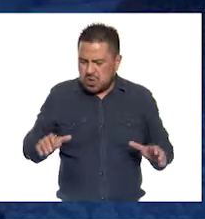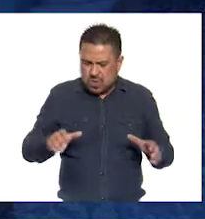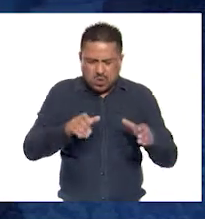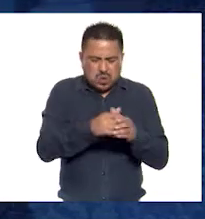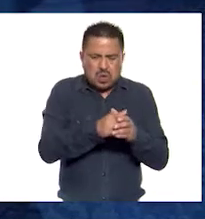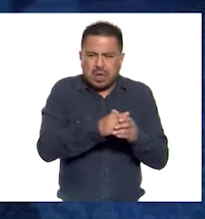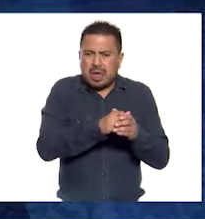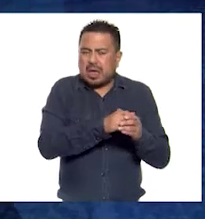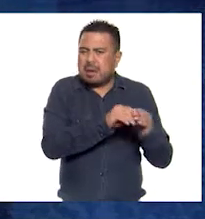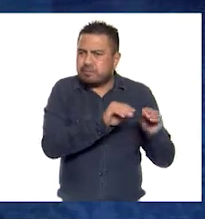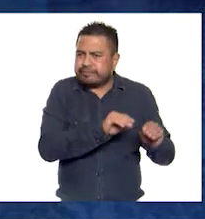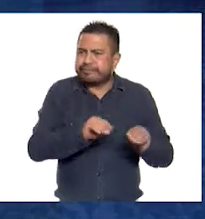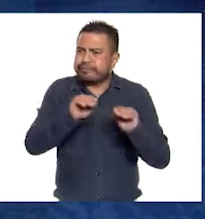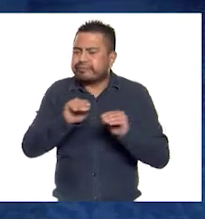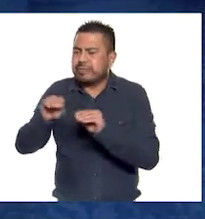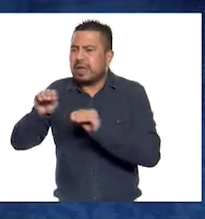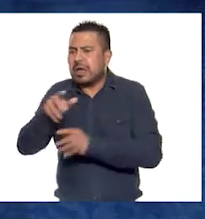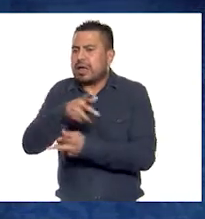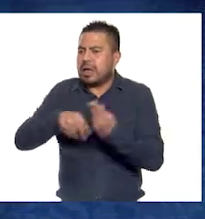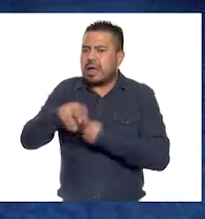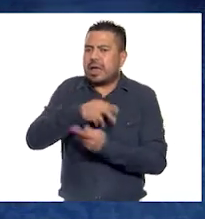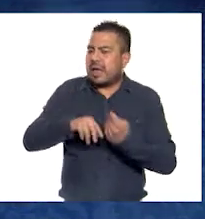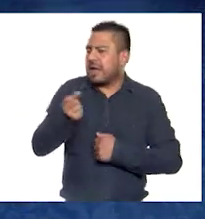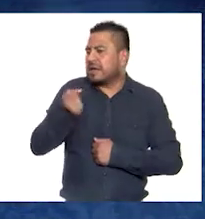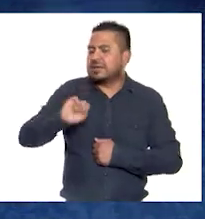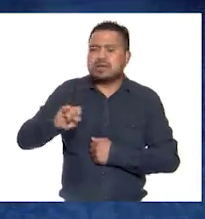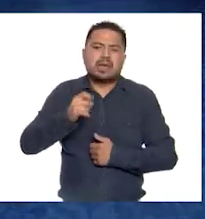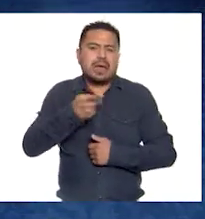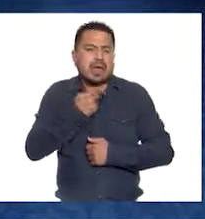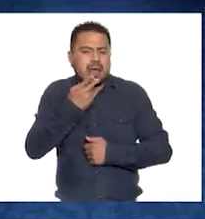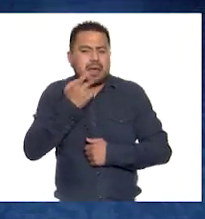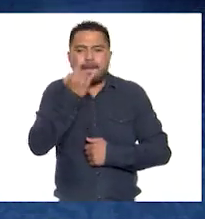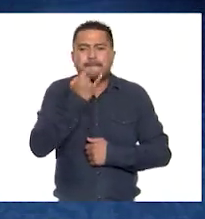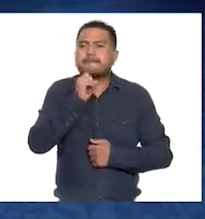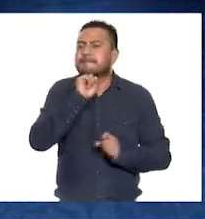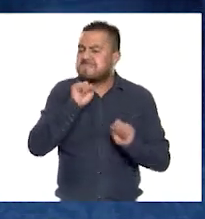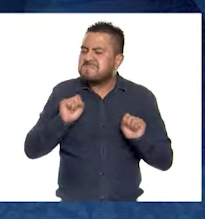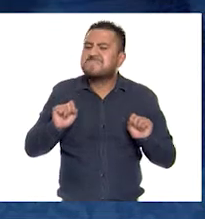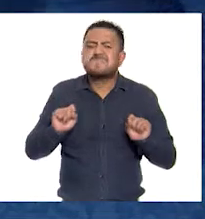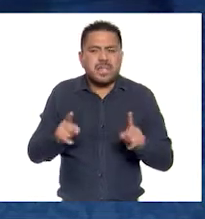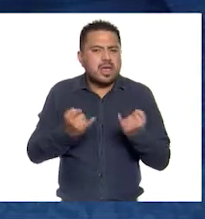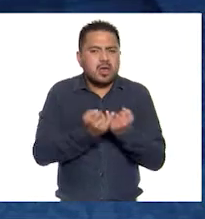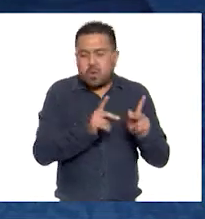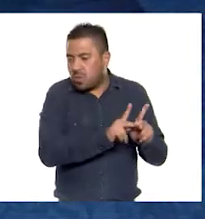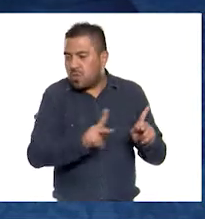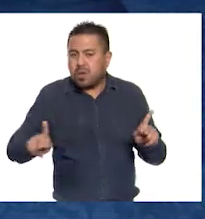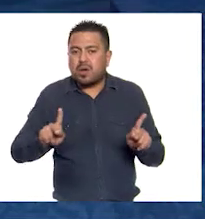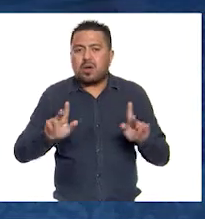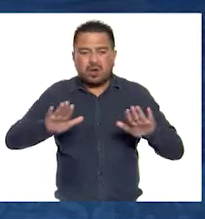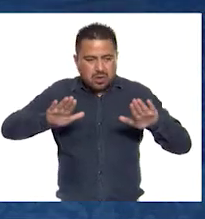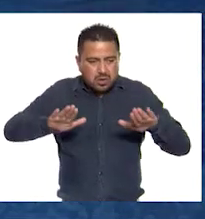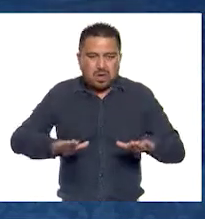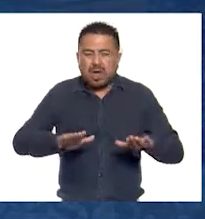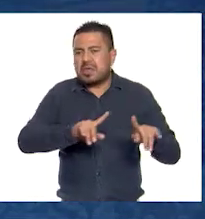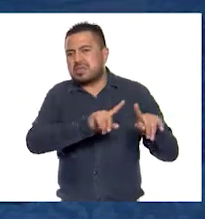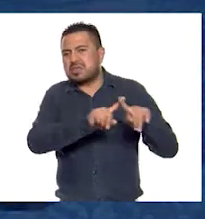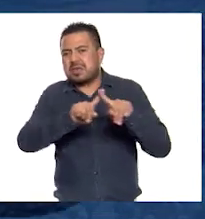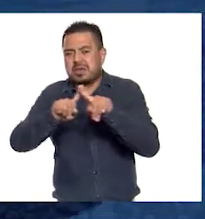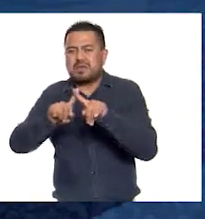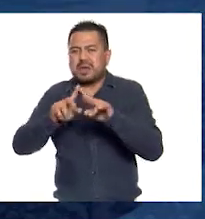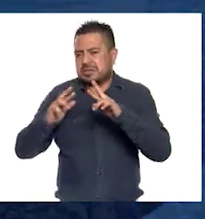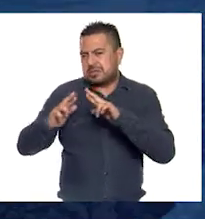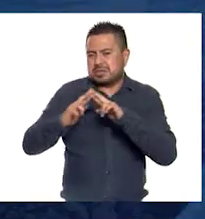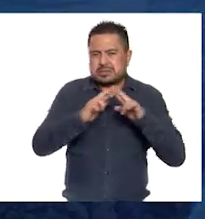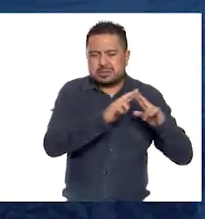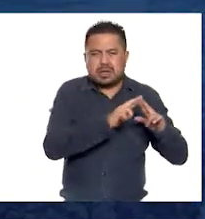tribus nómadas que comerciaban entre sí. Hablaban el mismo idioma y rendían culto a diversas